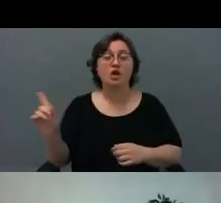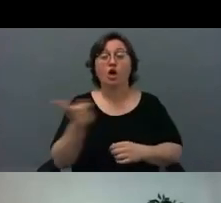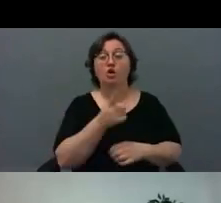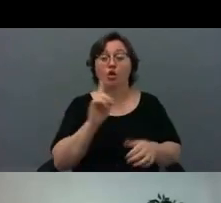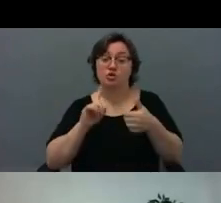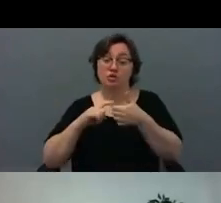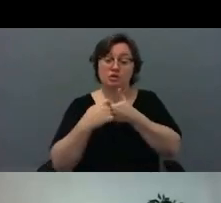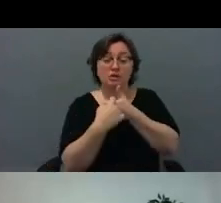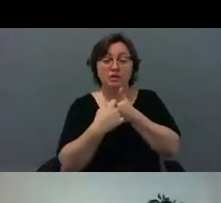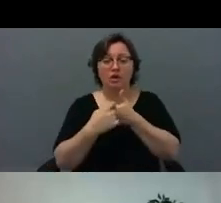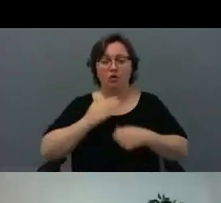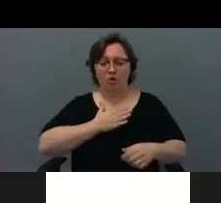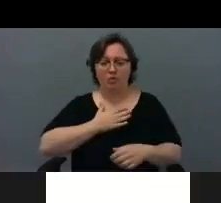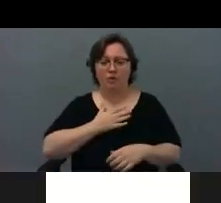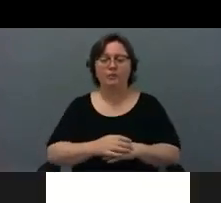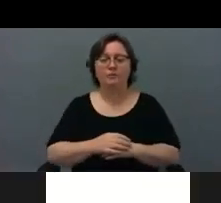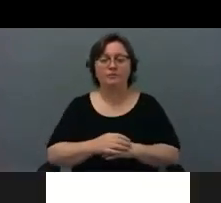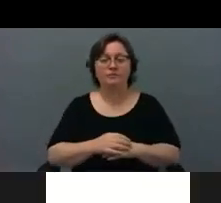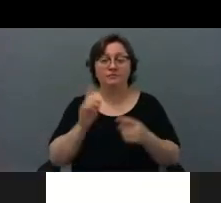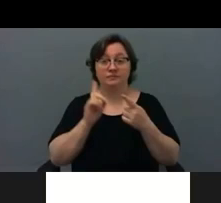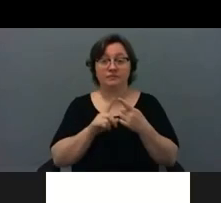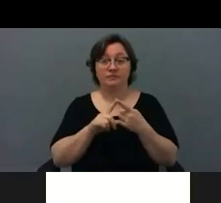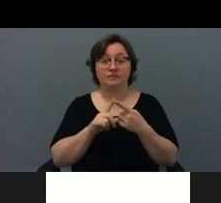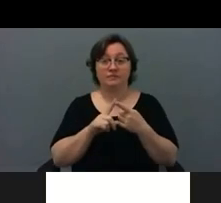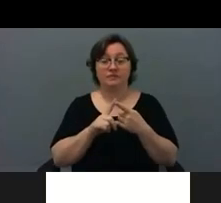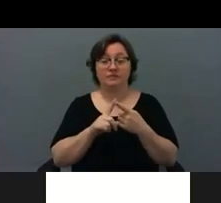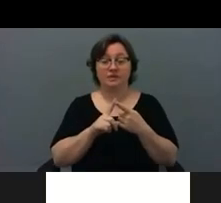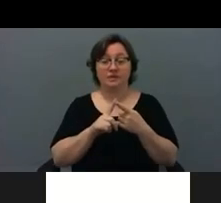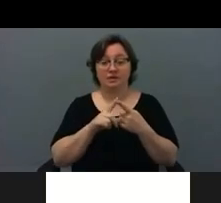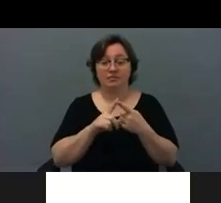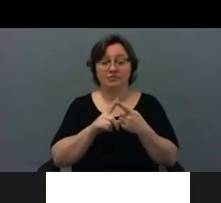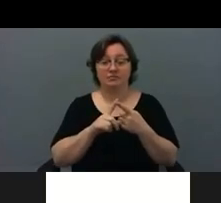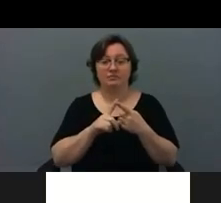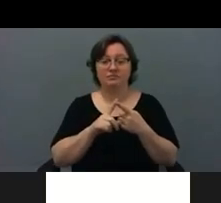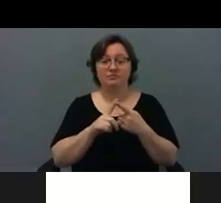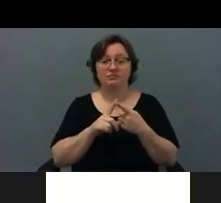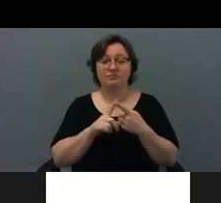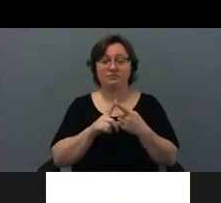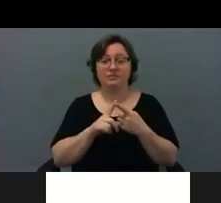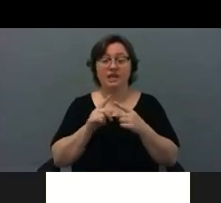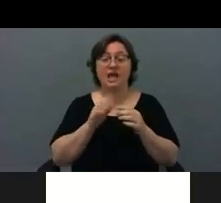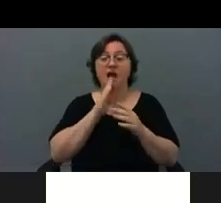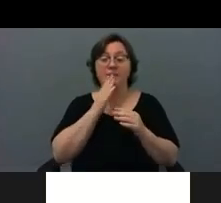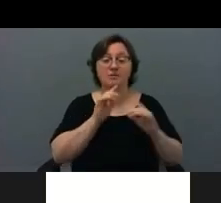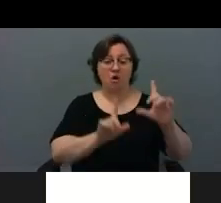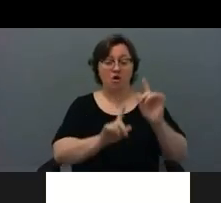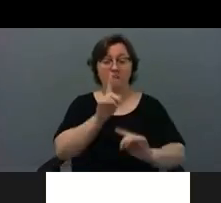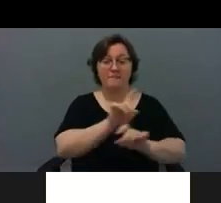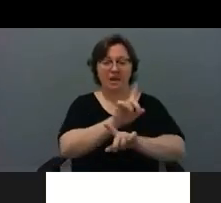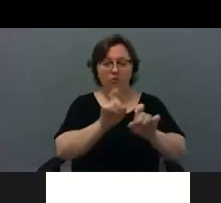todas las personas. Por un lado, tenemos el canal de preguntas y